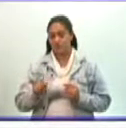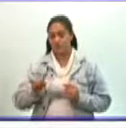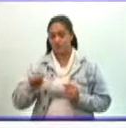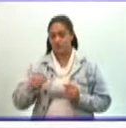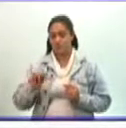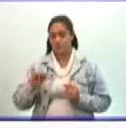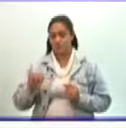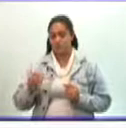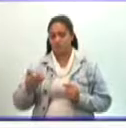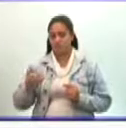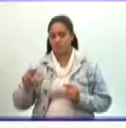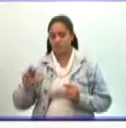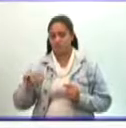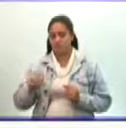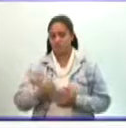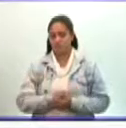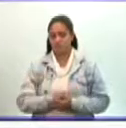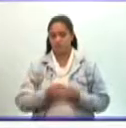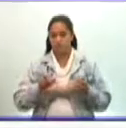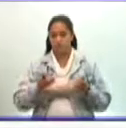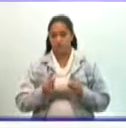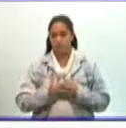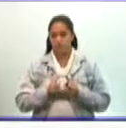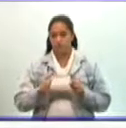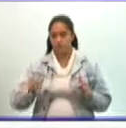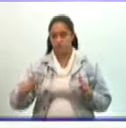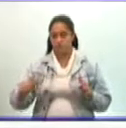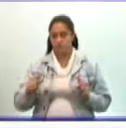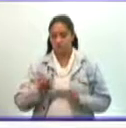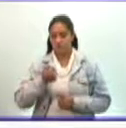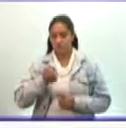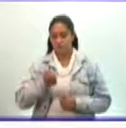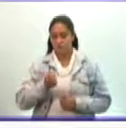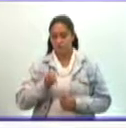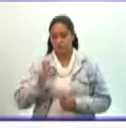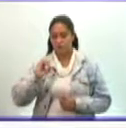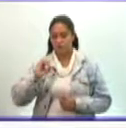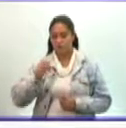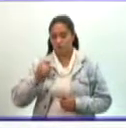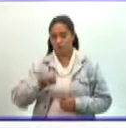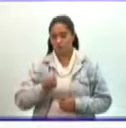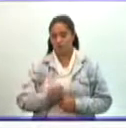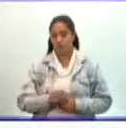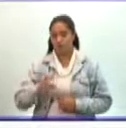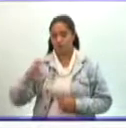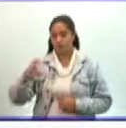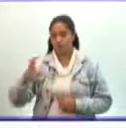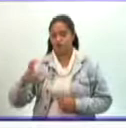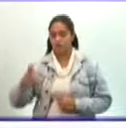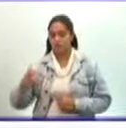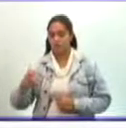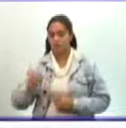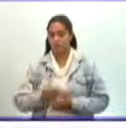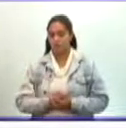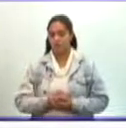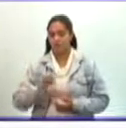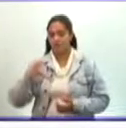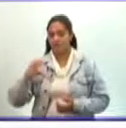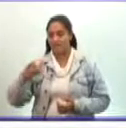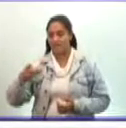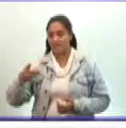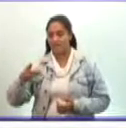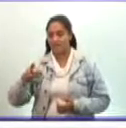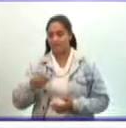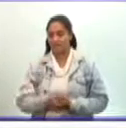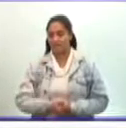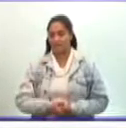decímetros. Calcula la longitud de los segmentos OA, OC y CD. Y